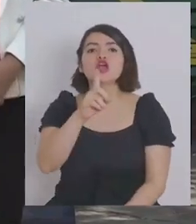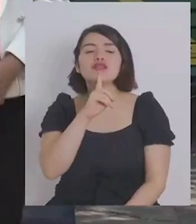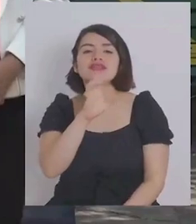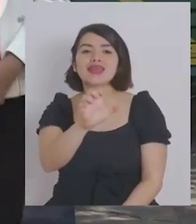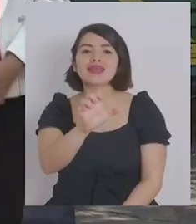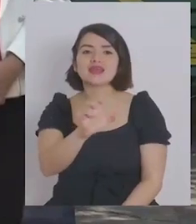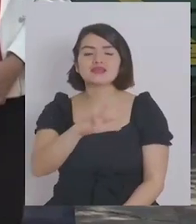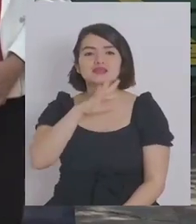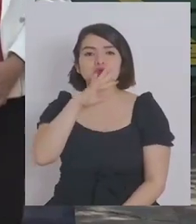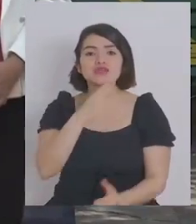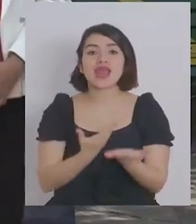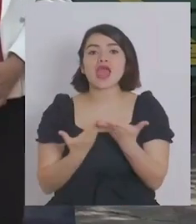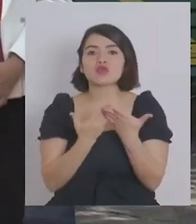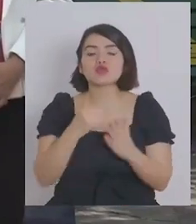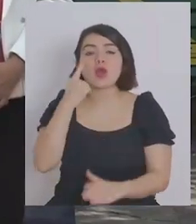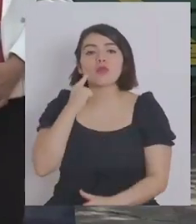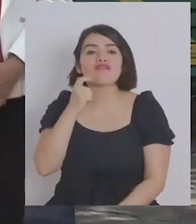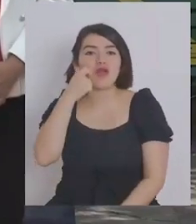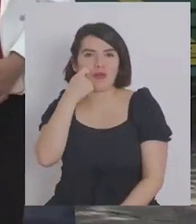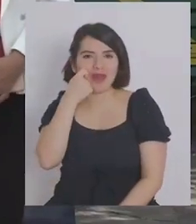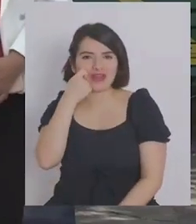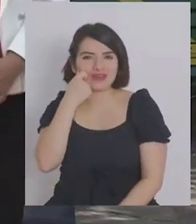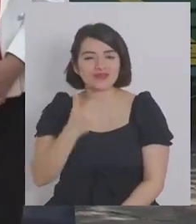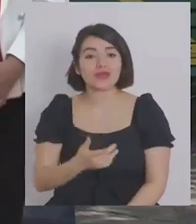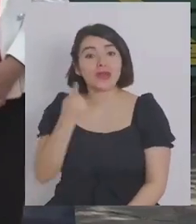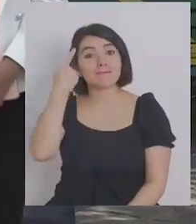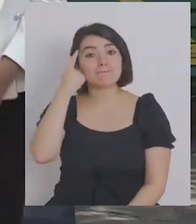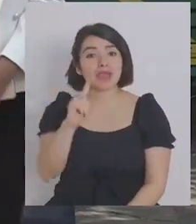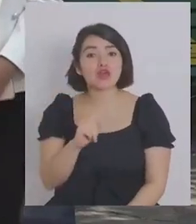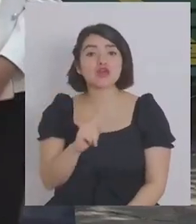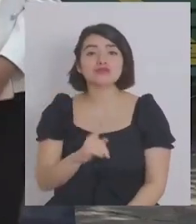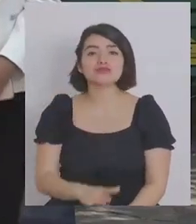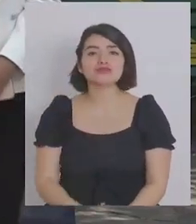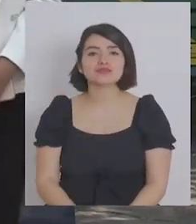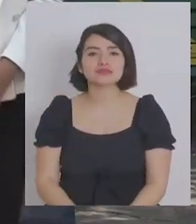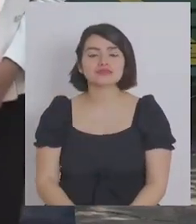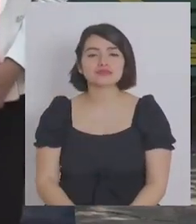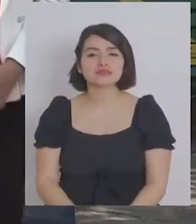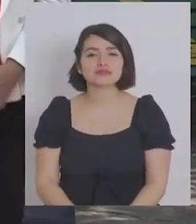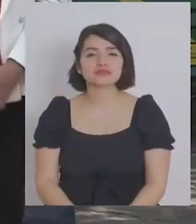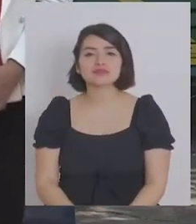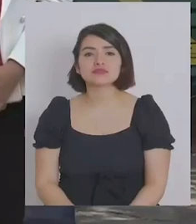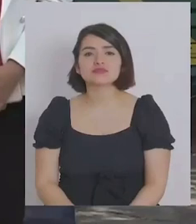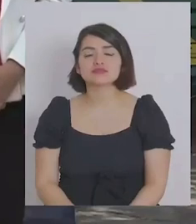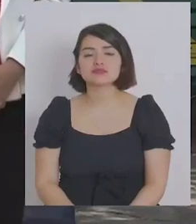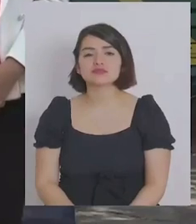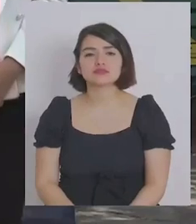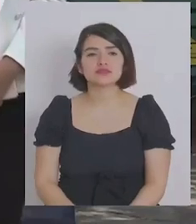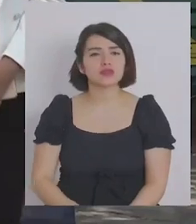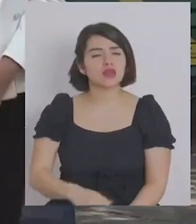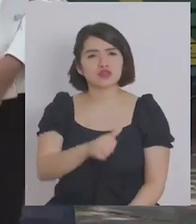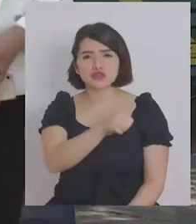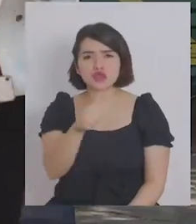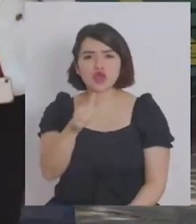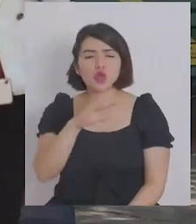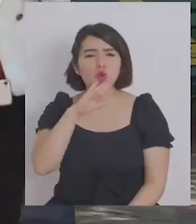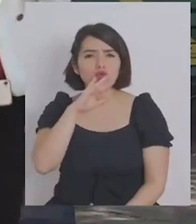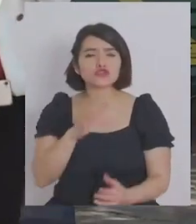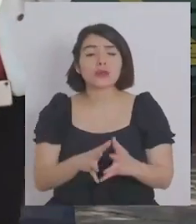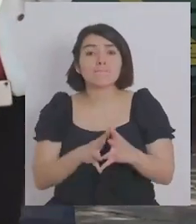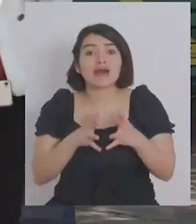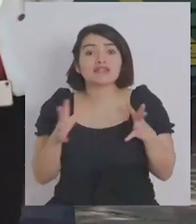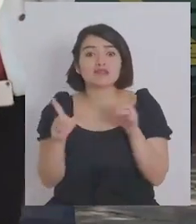se usa para estudios clínicos pero no todavía para todos los lotes de él de uso masivo uso poblacional